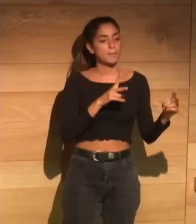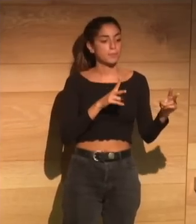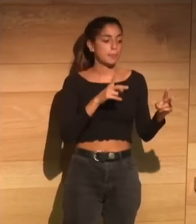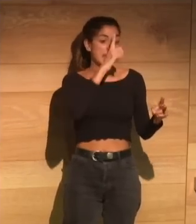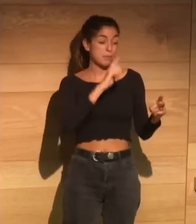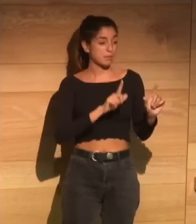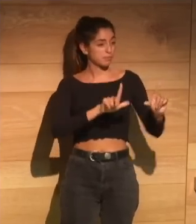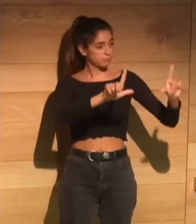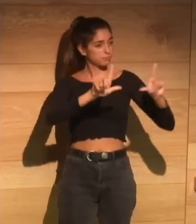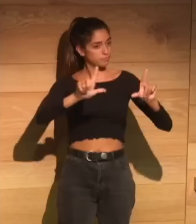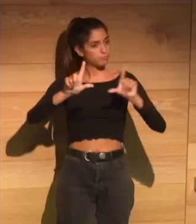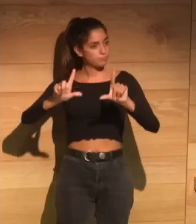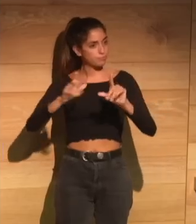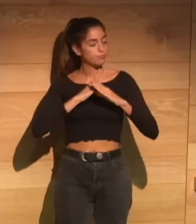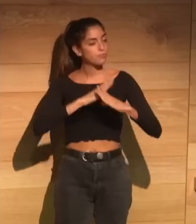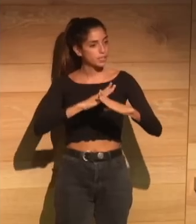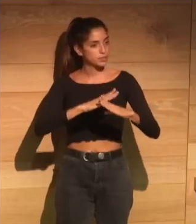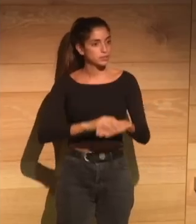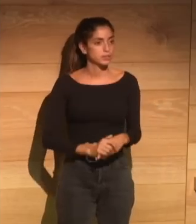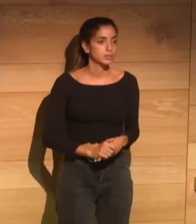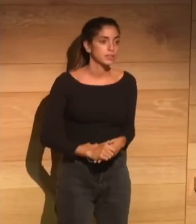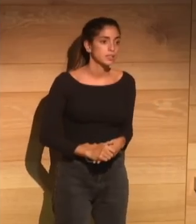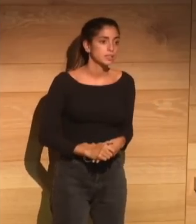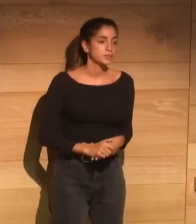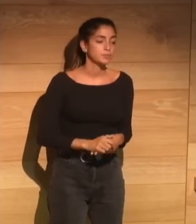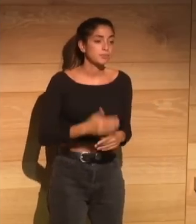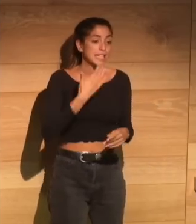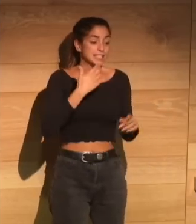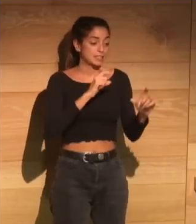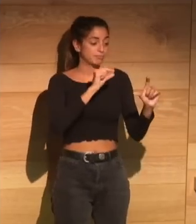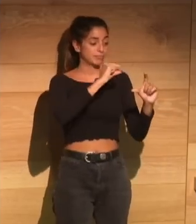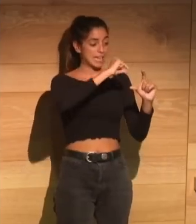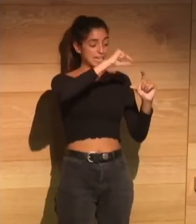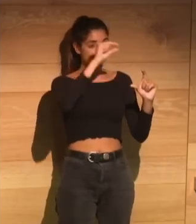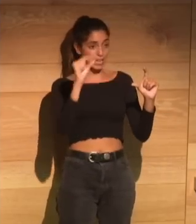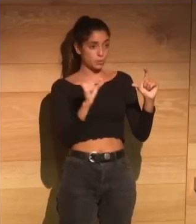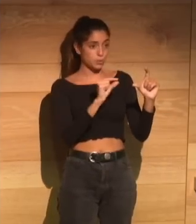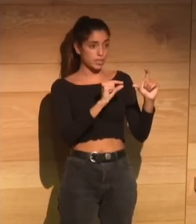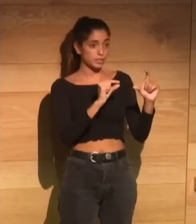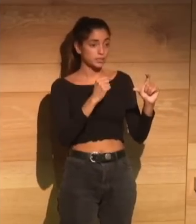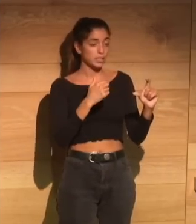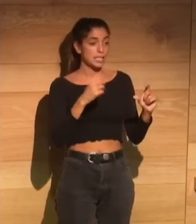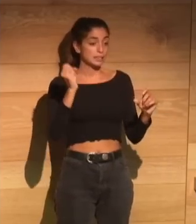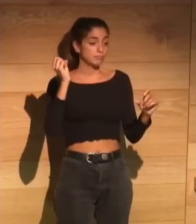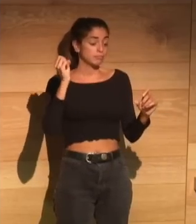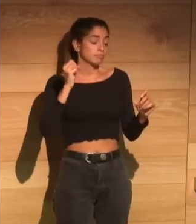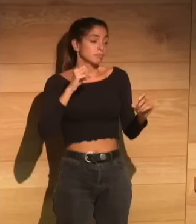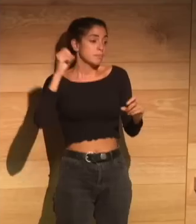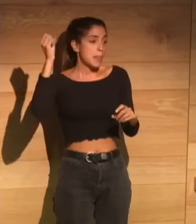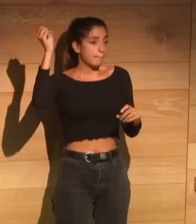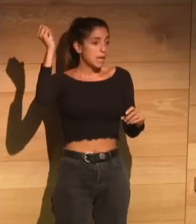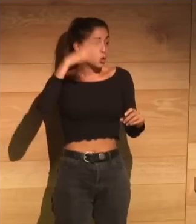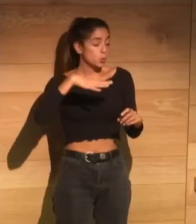manera que sin ranuras, si tienes las diferentes fases moviéndose delante de ti y les disparas luz estroboscópica, al fin y al cabo